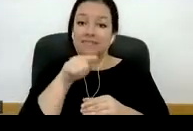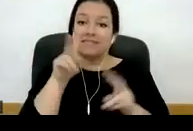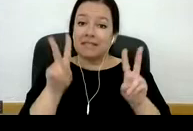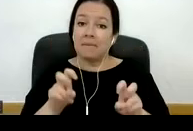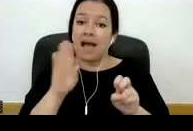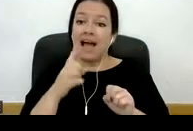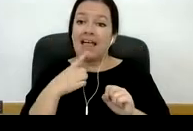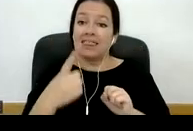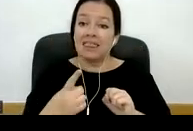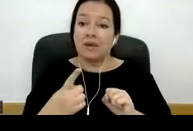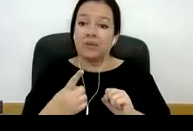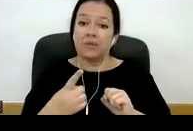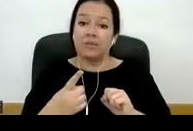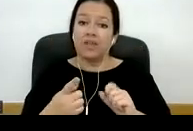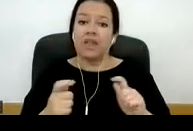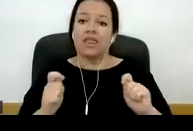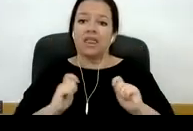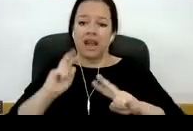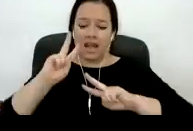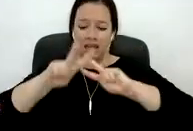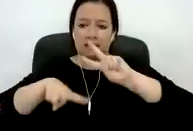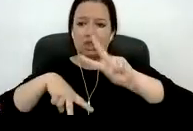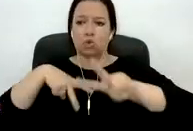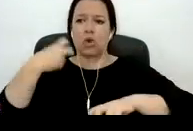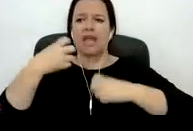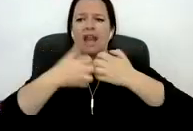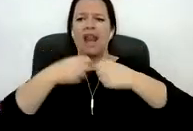comentaba, de restituir la función